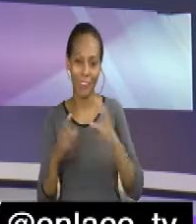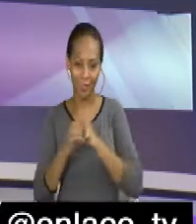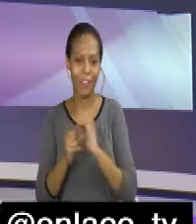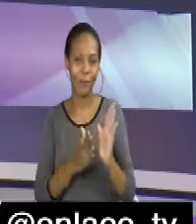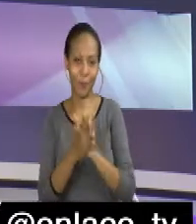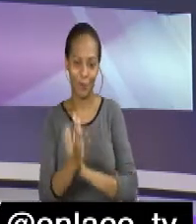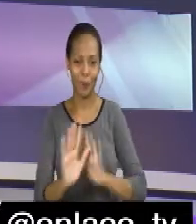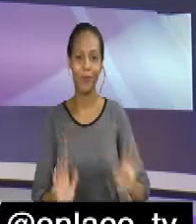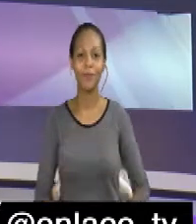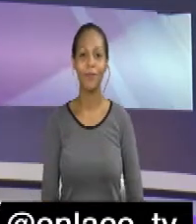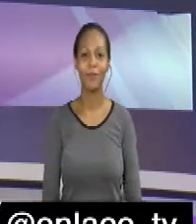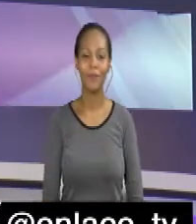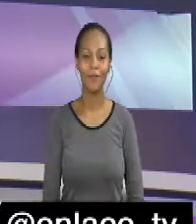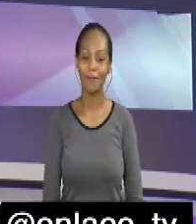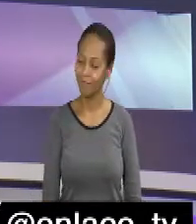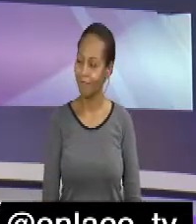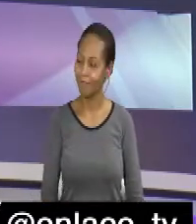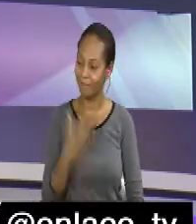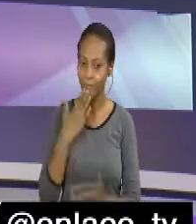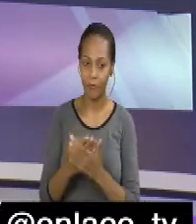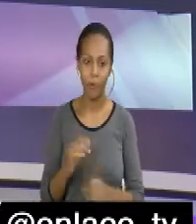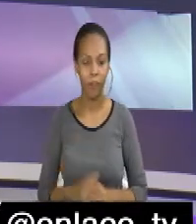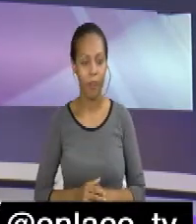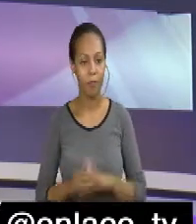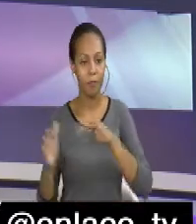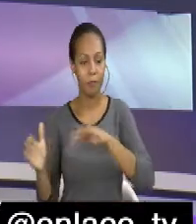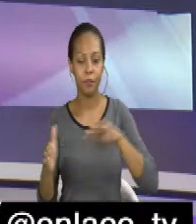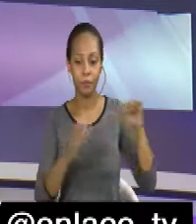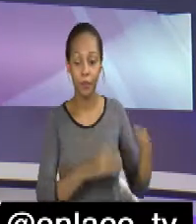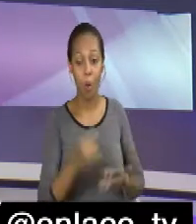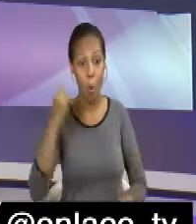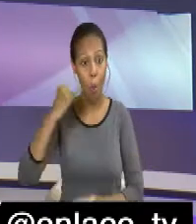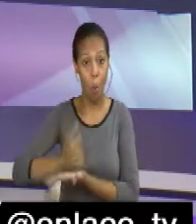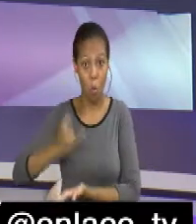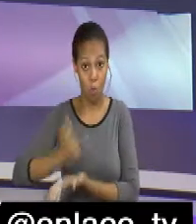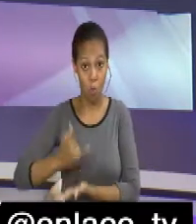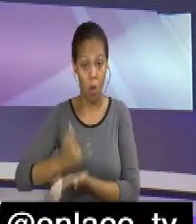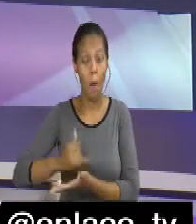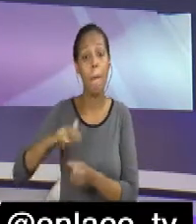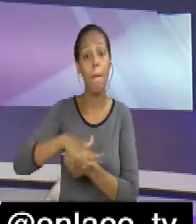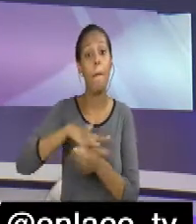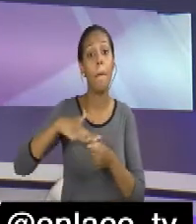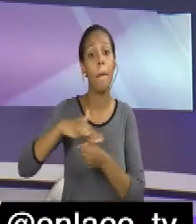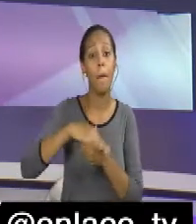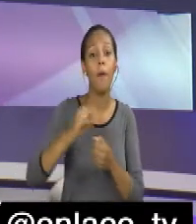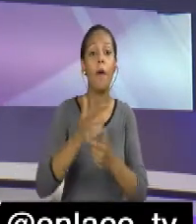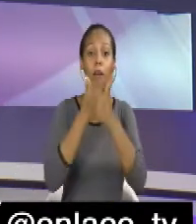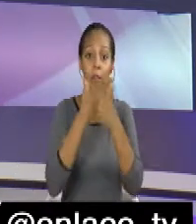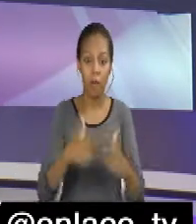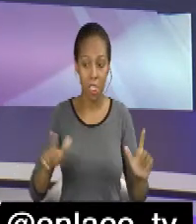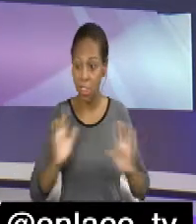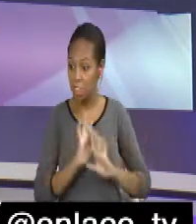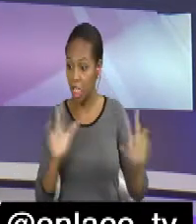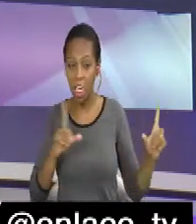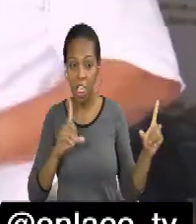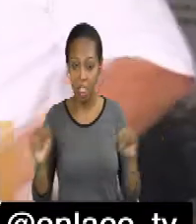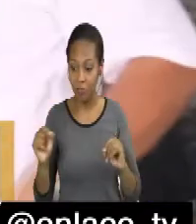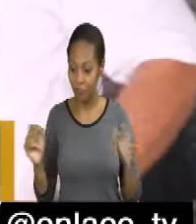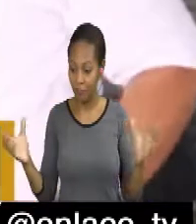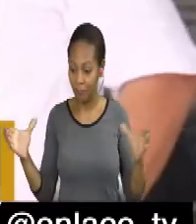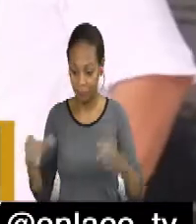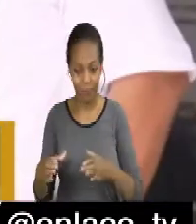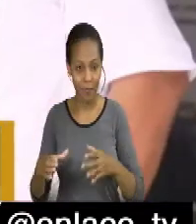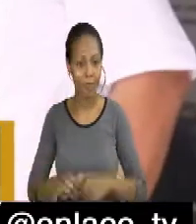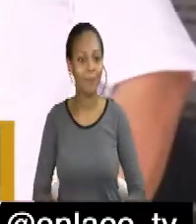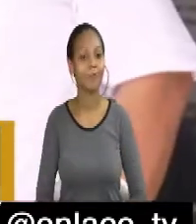Pedro, gracias. La Junta de Acción Comunal del Barrio La Libertad está lista para poner en marcha la gestión de sus nuevos dignatarios. Trabajo con